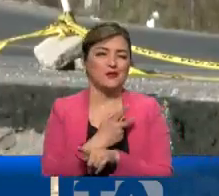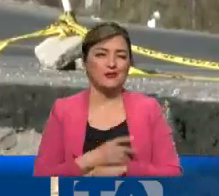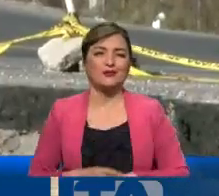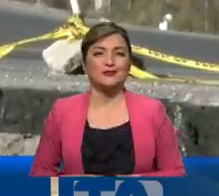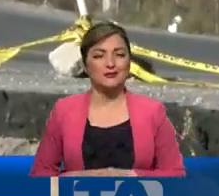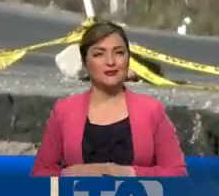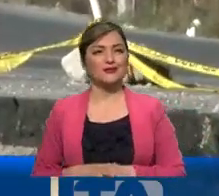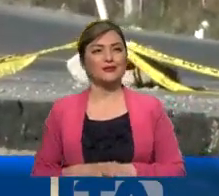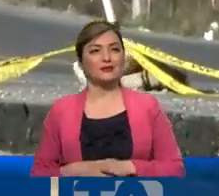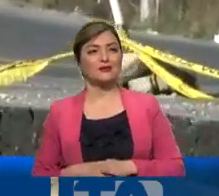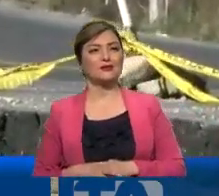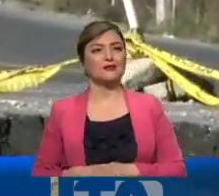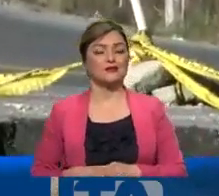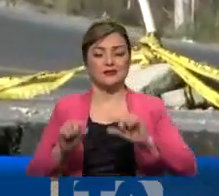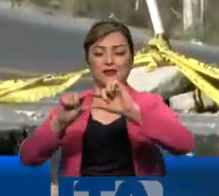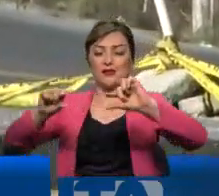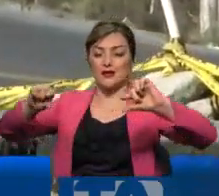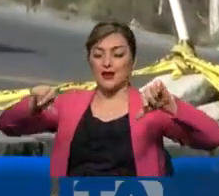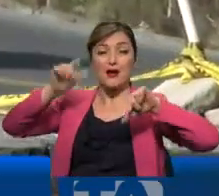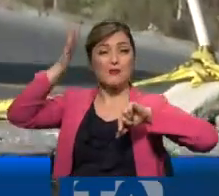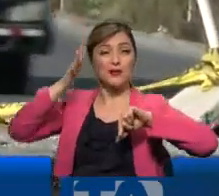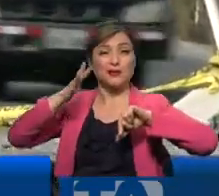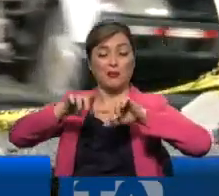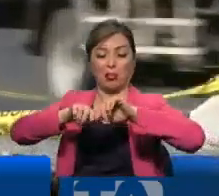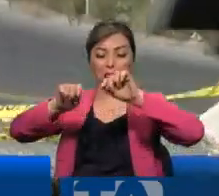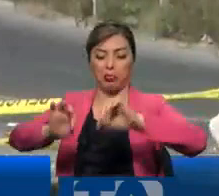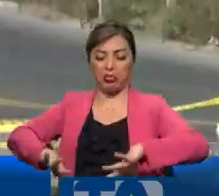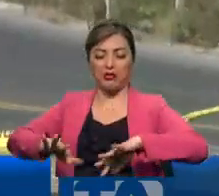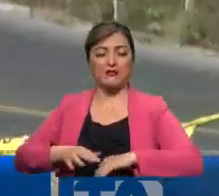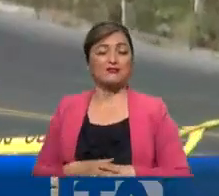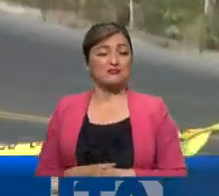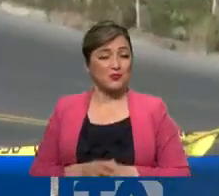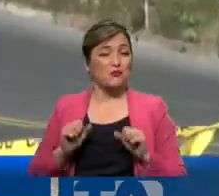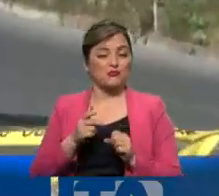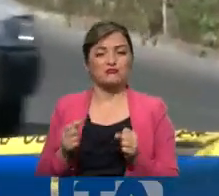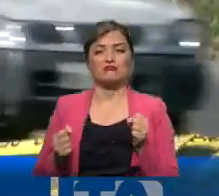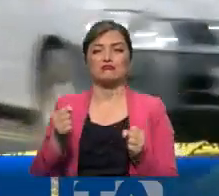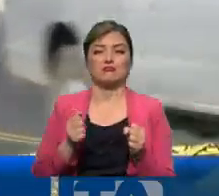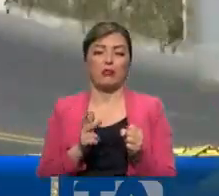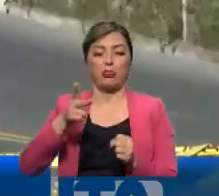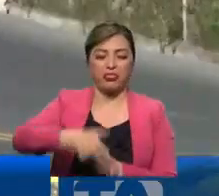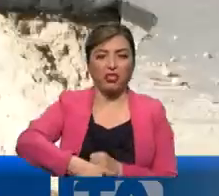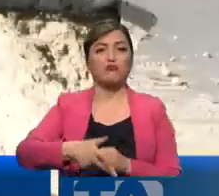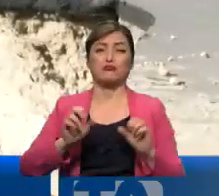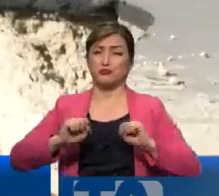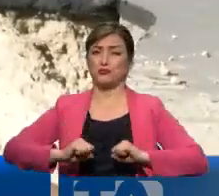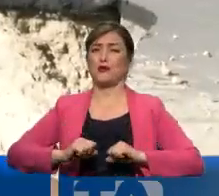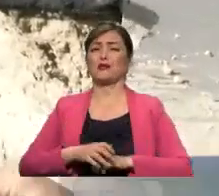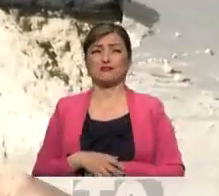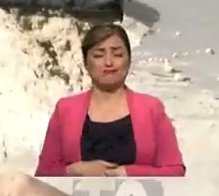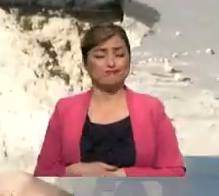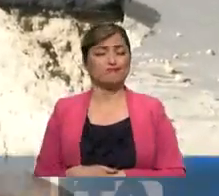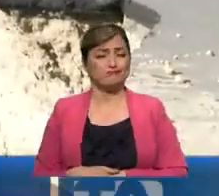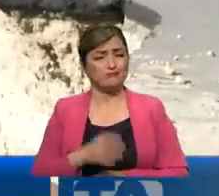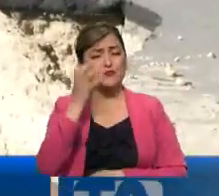e incluso las cintas de advertencia están en el suelo y en cualquier momento un vehículo se puede ir a la quebrada nos